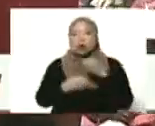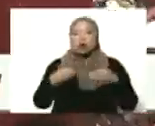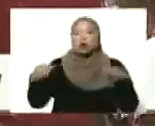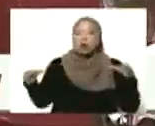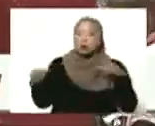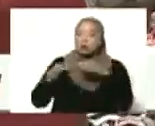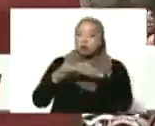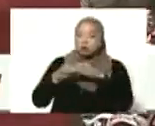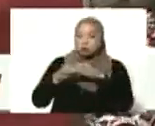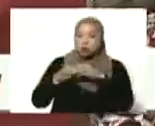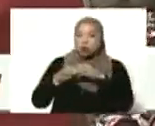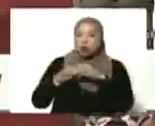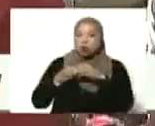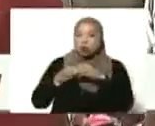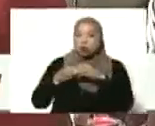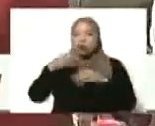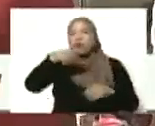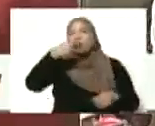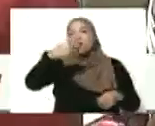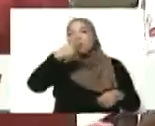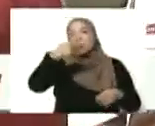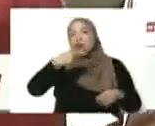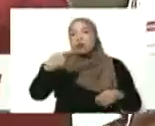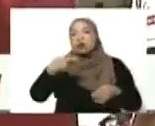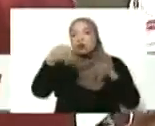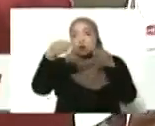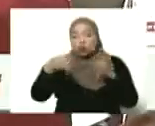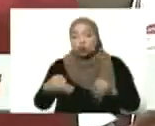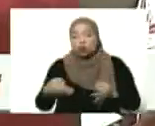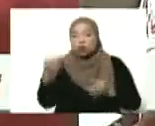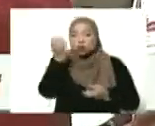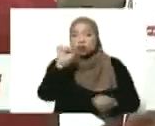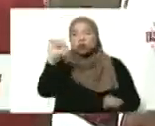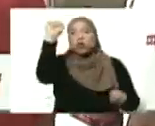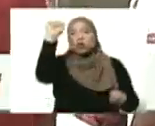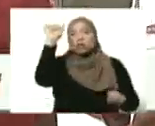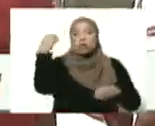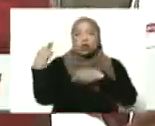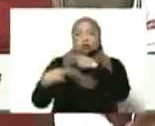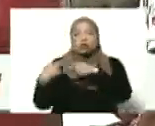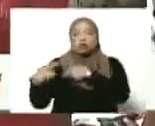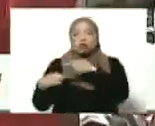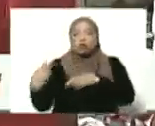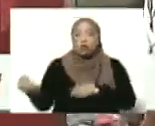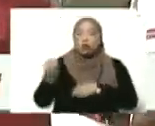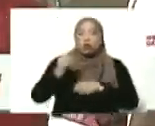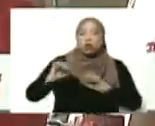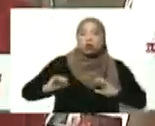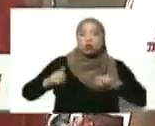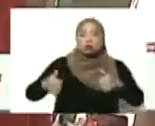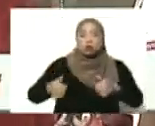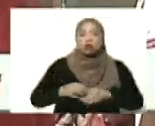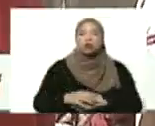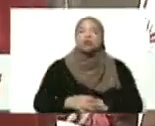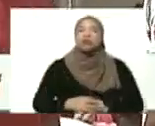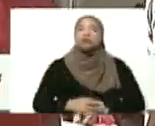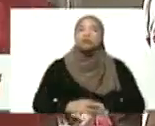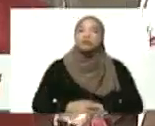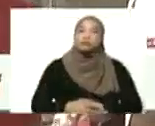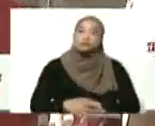partido que concretara la mayor cantidad de las fuerzas revolucionarias y de ahí nace el Partido Socialista Unido de Venezuela.